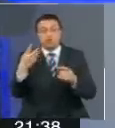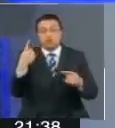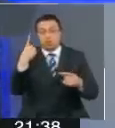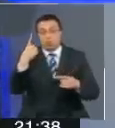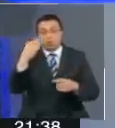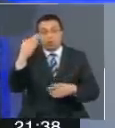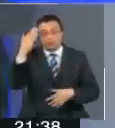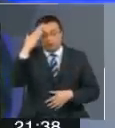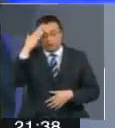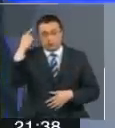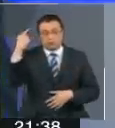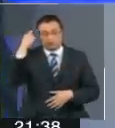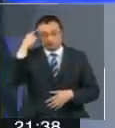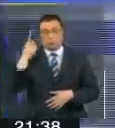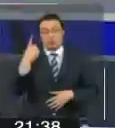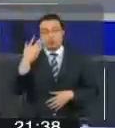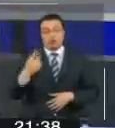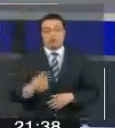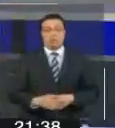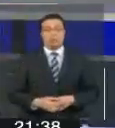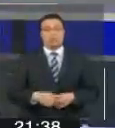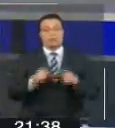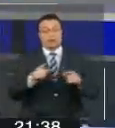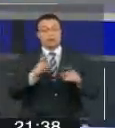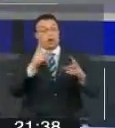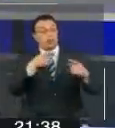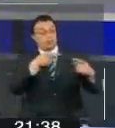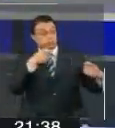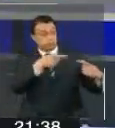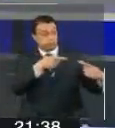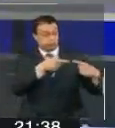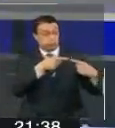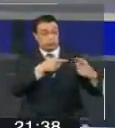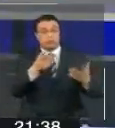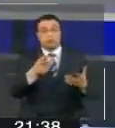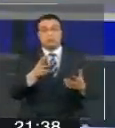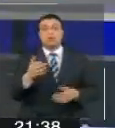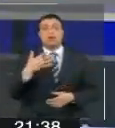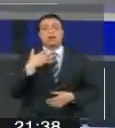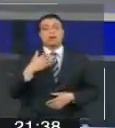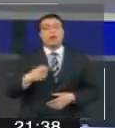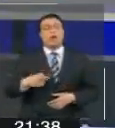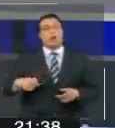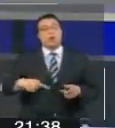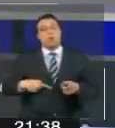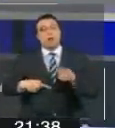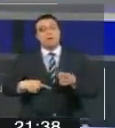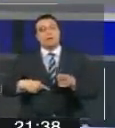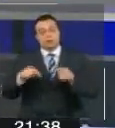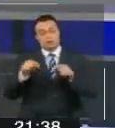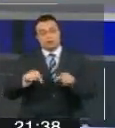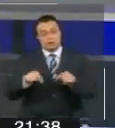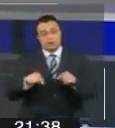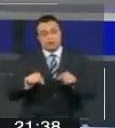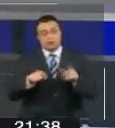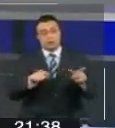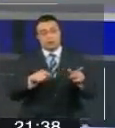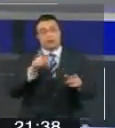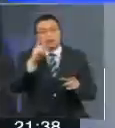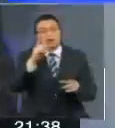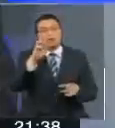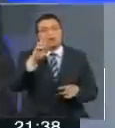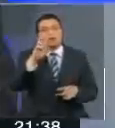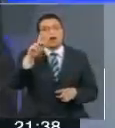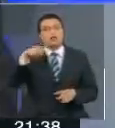la cabeza que penetra. ¿Y si esto fue un combate entonces para usted, de qué es culpable, en este caso específico,